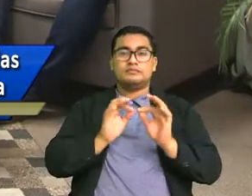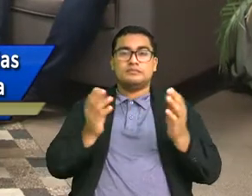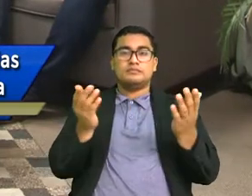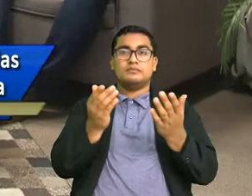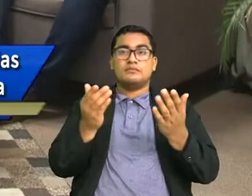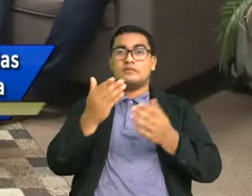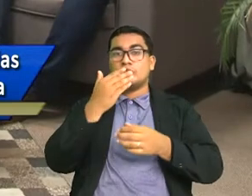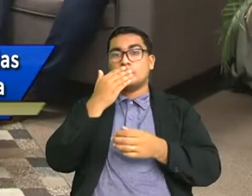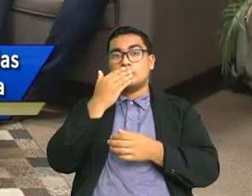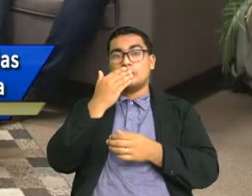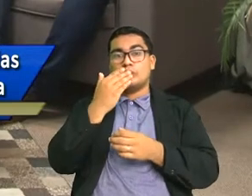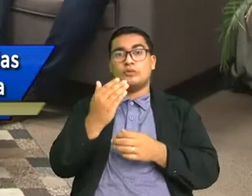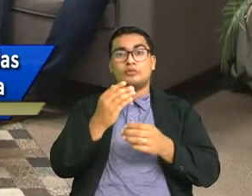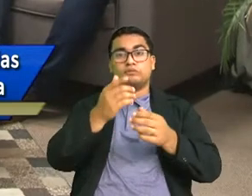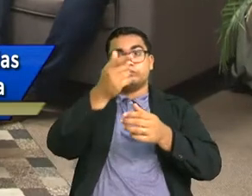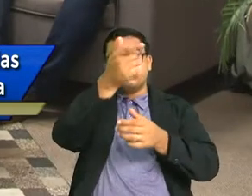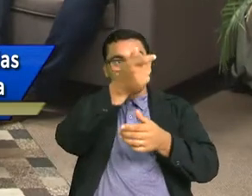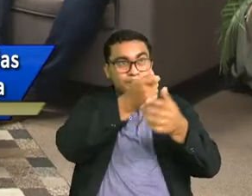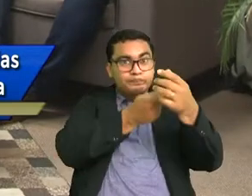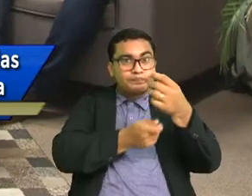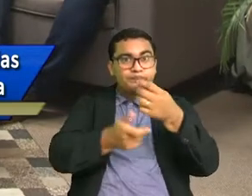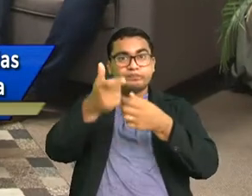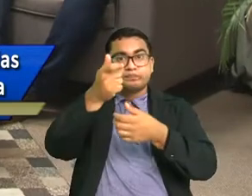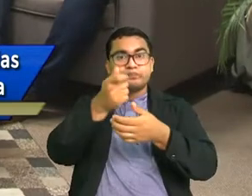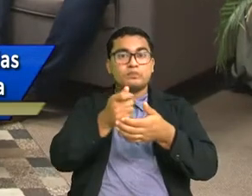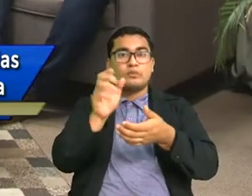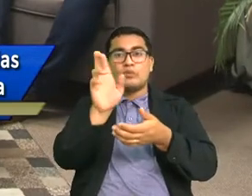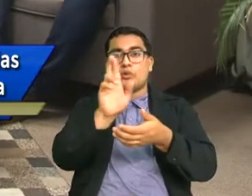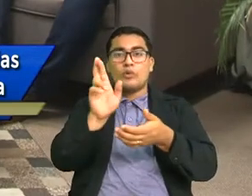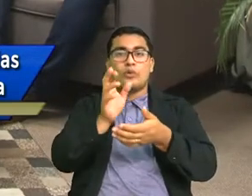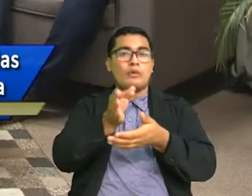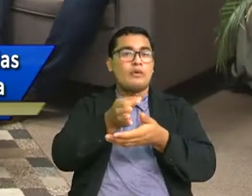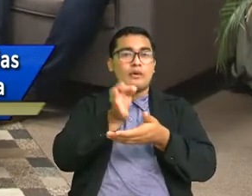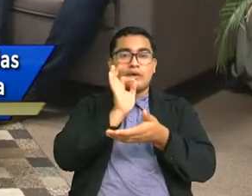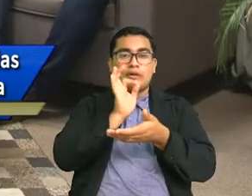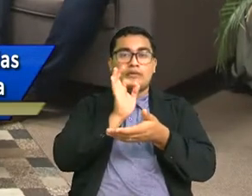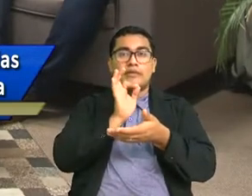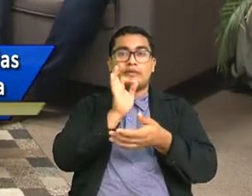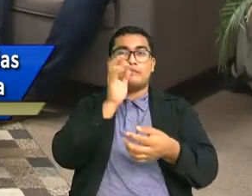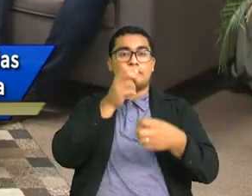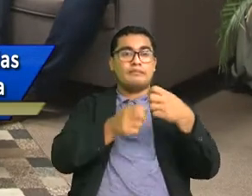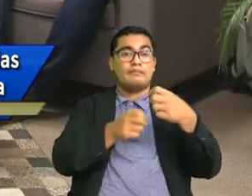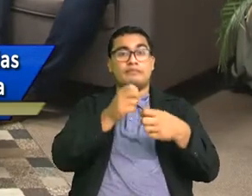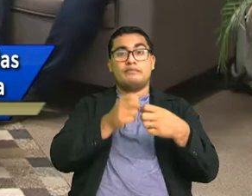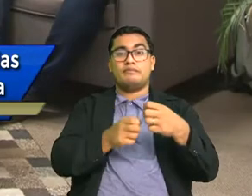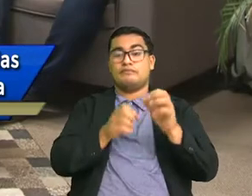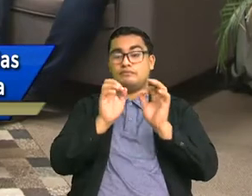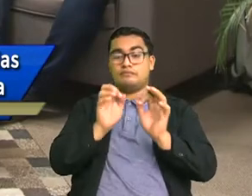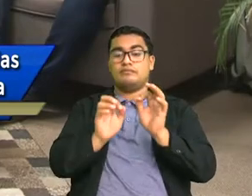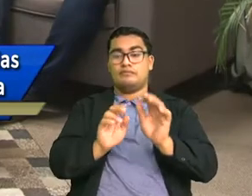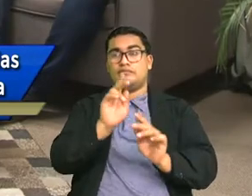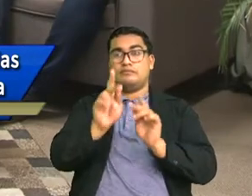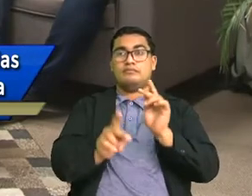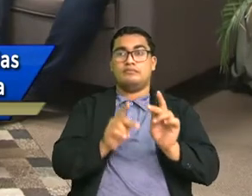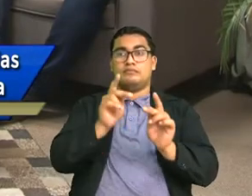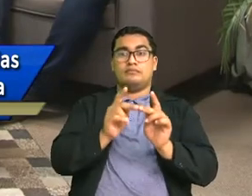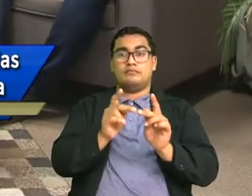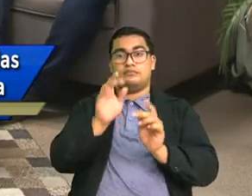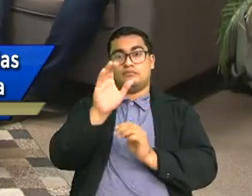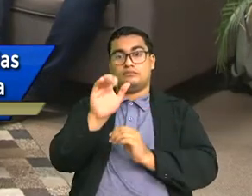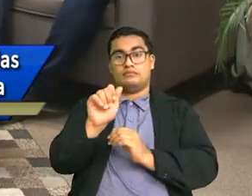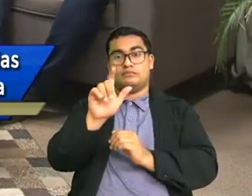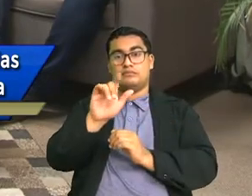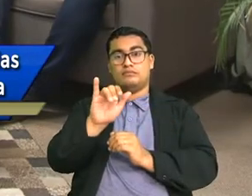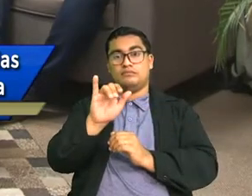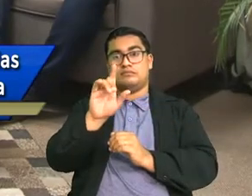corte de café del ojito para que no nos afecte no nos afecte en la calidad de nuestro café porque si mezclamos café muy